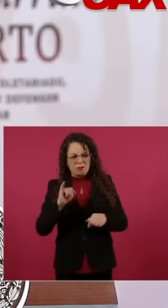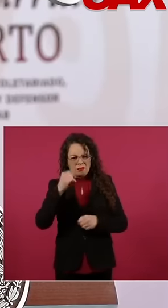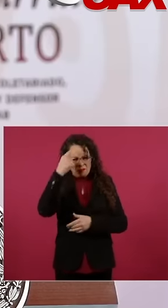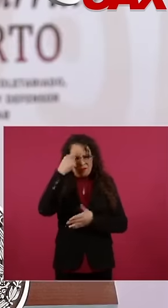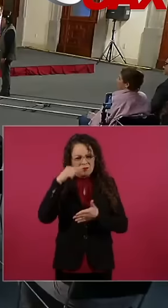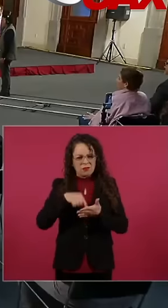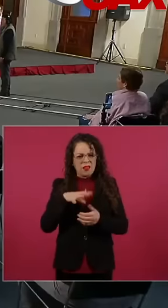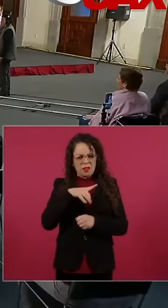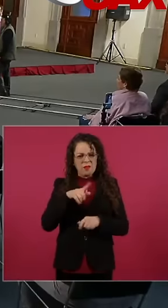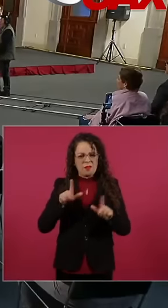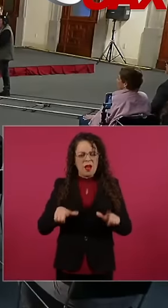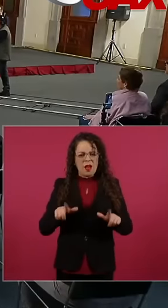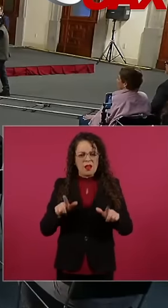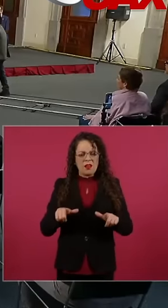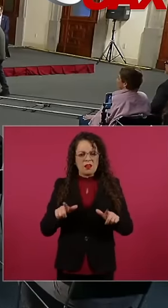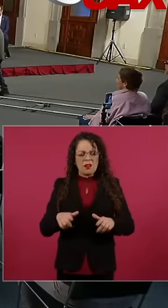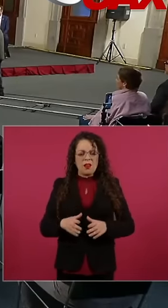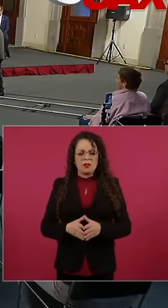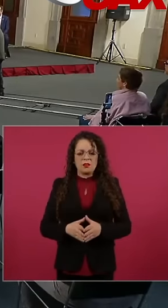y